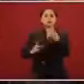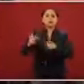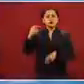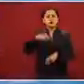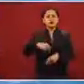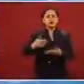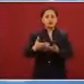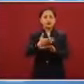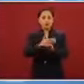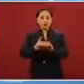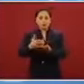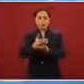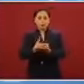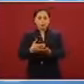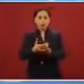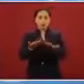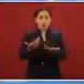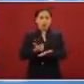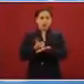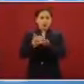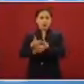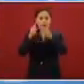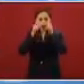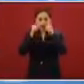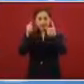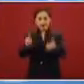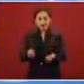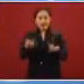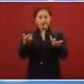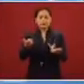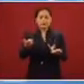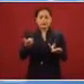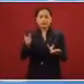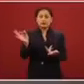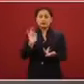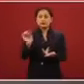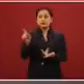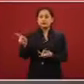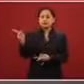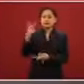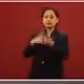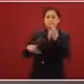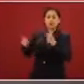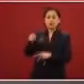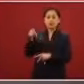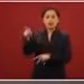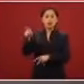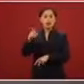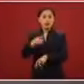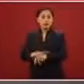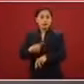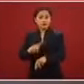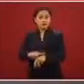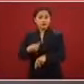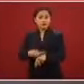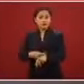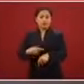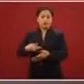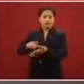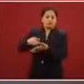está demostrado de que vengan afectados. Bueno, entonces váyanse,